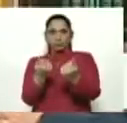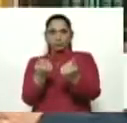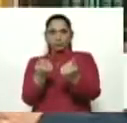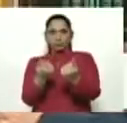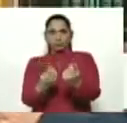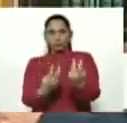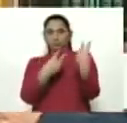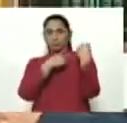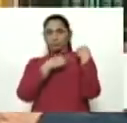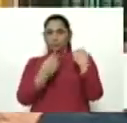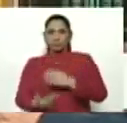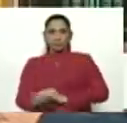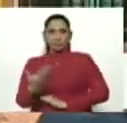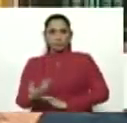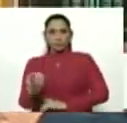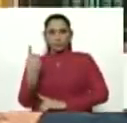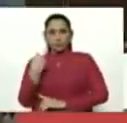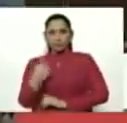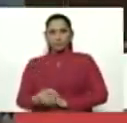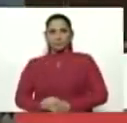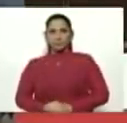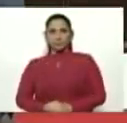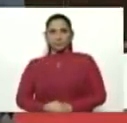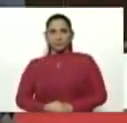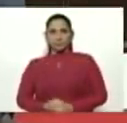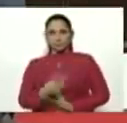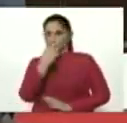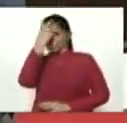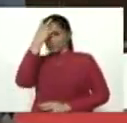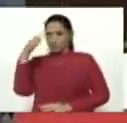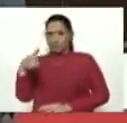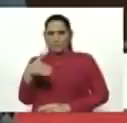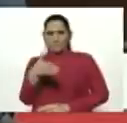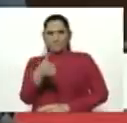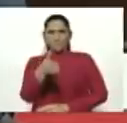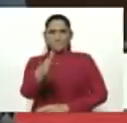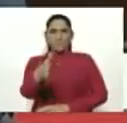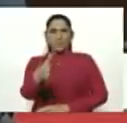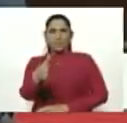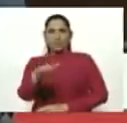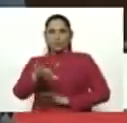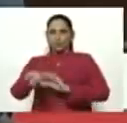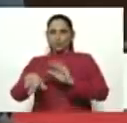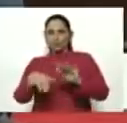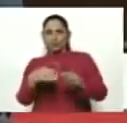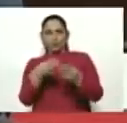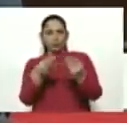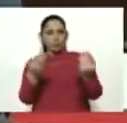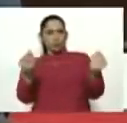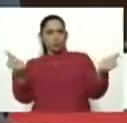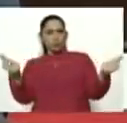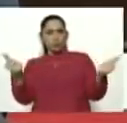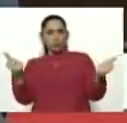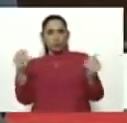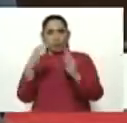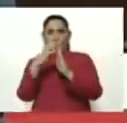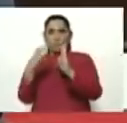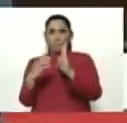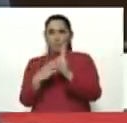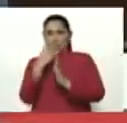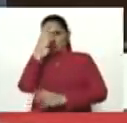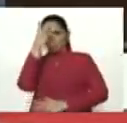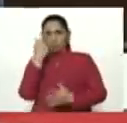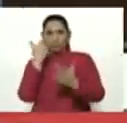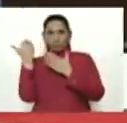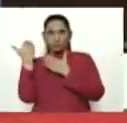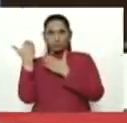ayer, estaba como pez en el agua en la OPEP, nuestro ministro Tarek El Aissami,